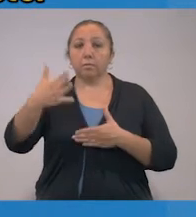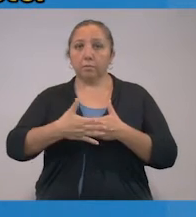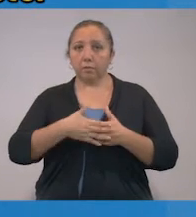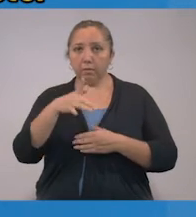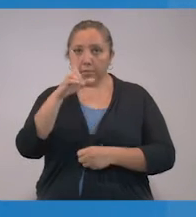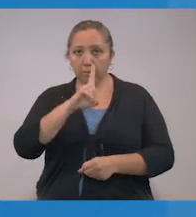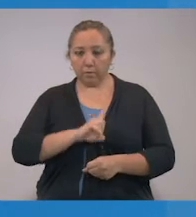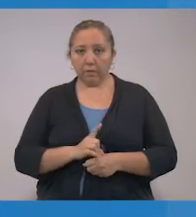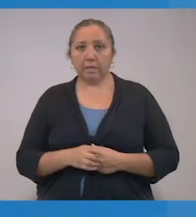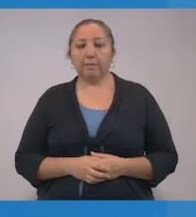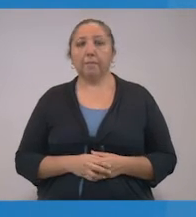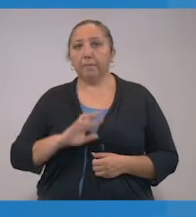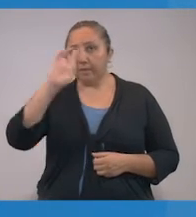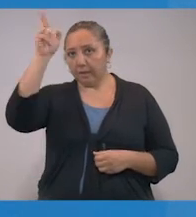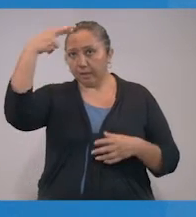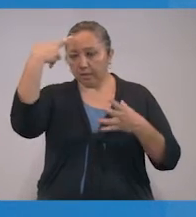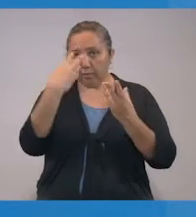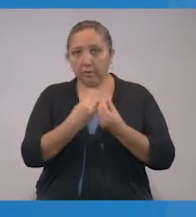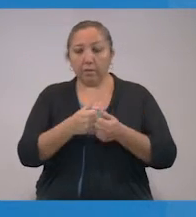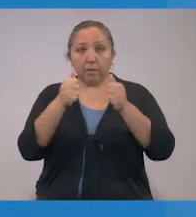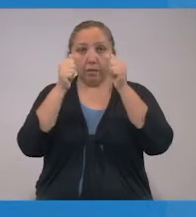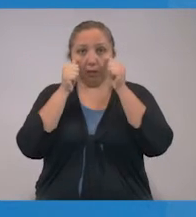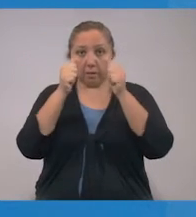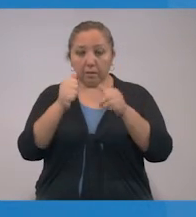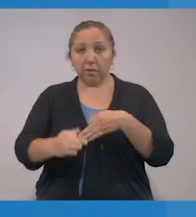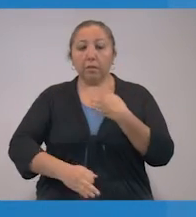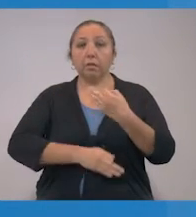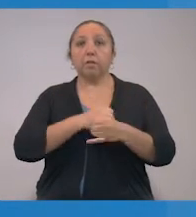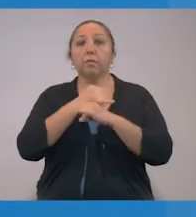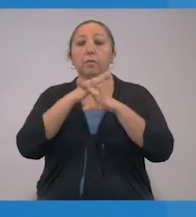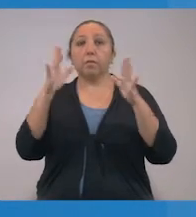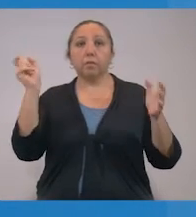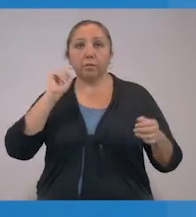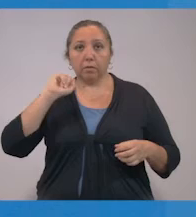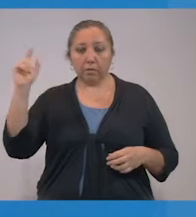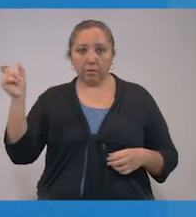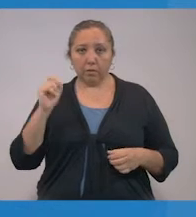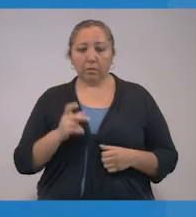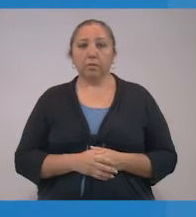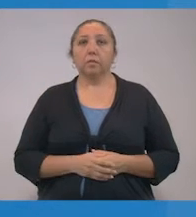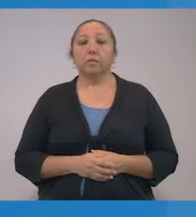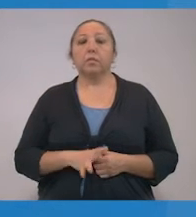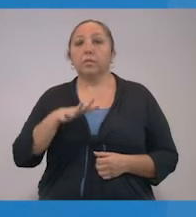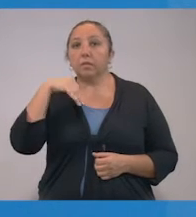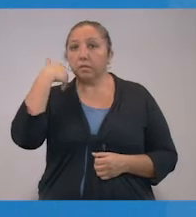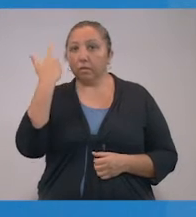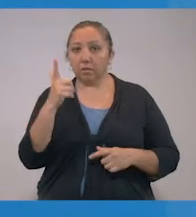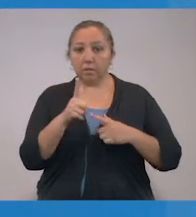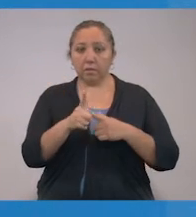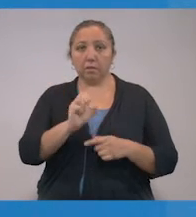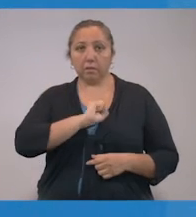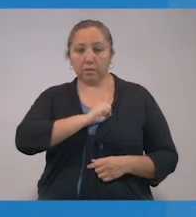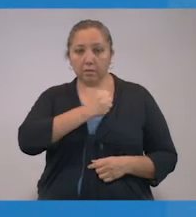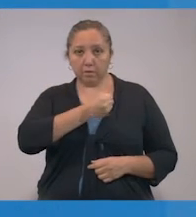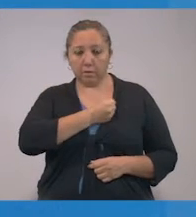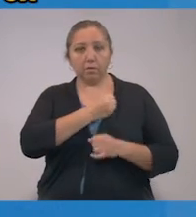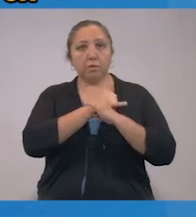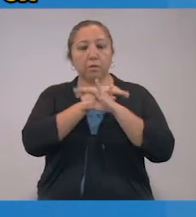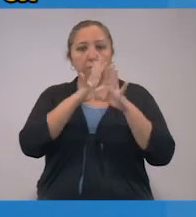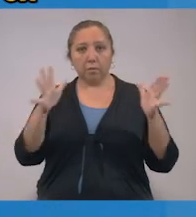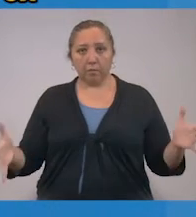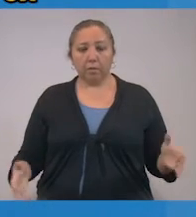próximos días. Les recordamos estar atentos a las indicaciones de las autoridades, con el objetivo de mantenerse sanos e